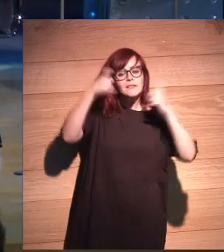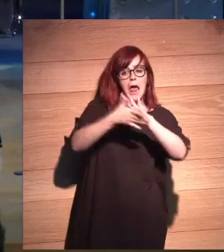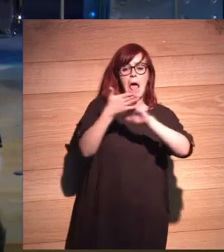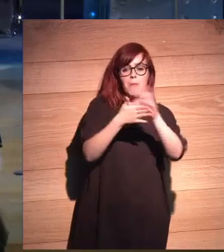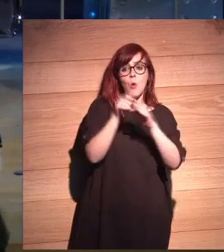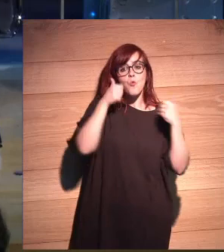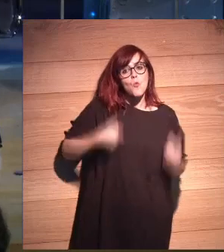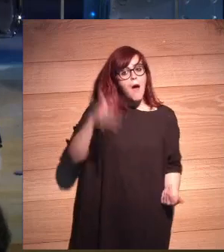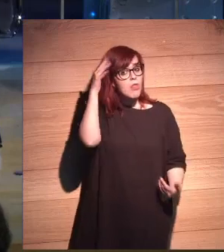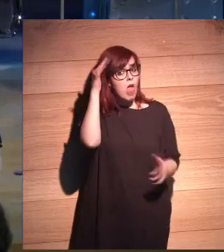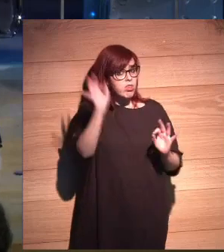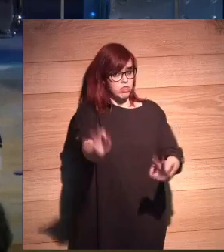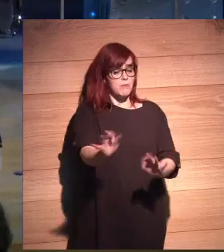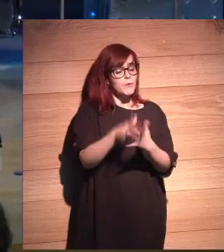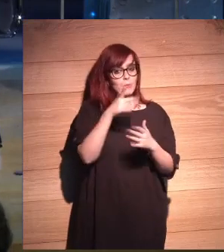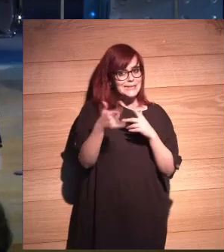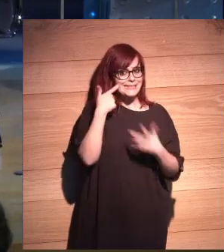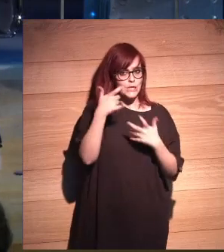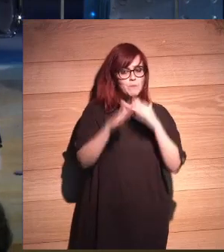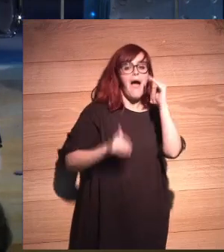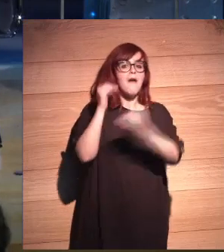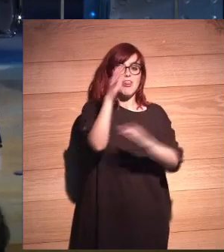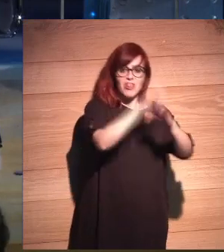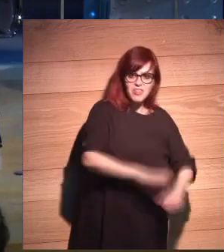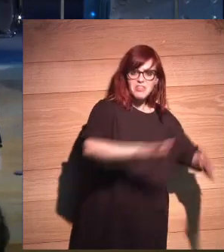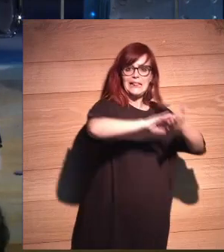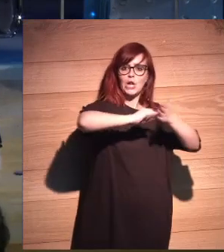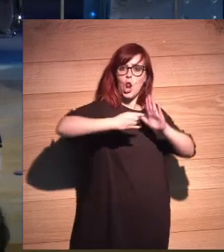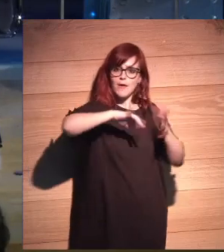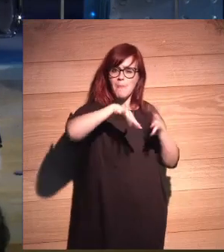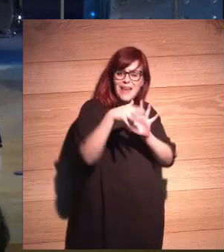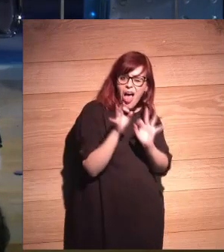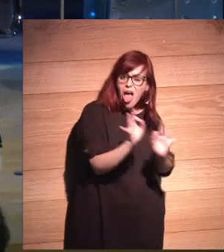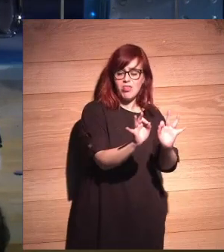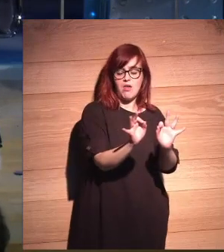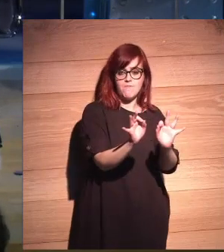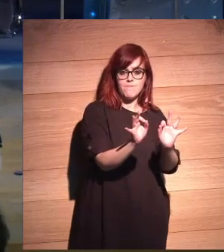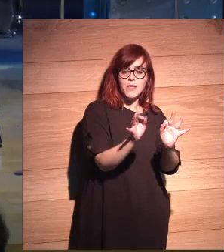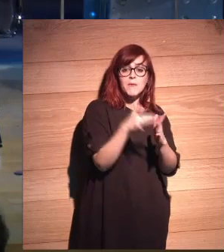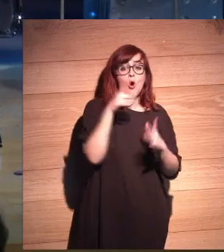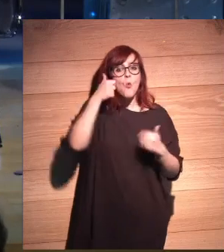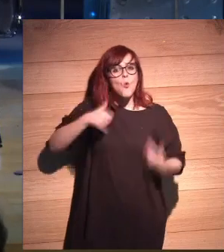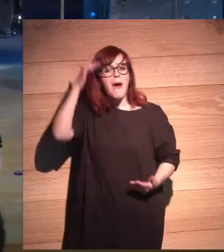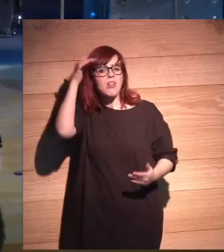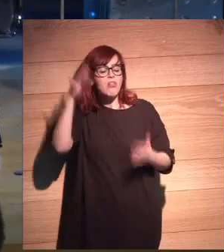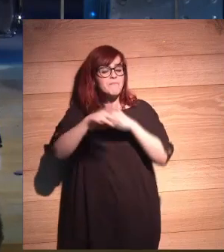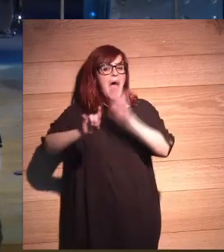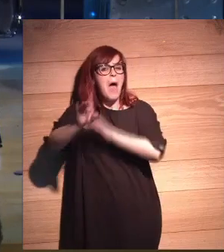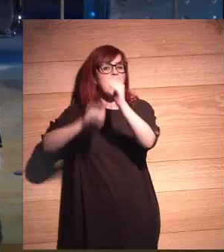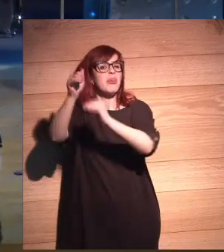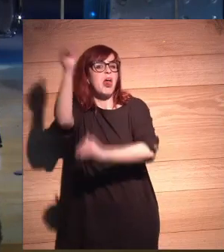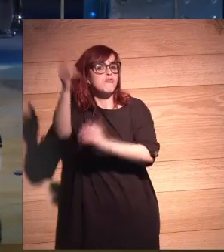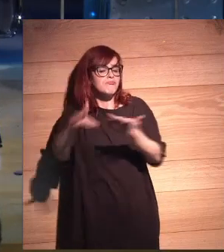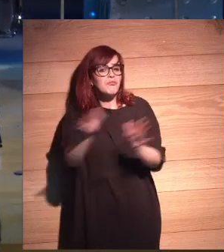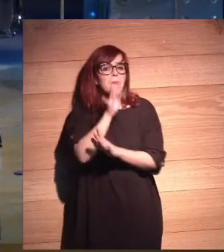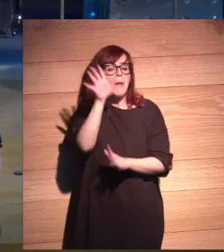desde las humanidades, ¿no? O sea, ha avanzado muchísimo la ciencia, la tecnología aplicada, ¿no? Pero poco las humanidades, ¿no? Hay como